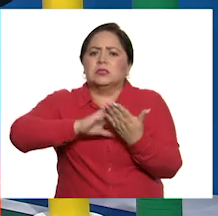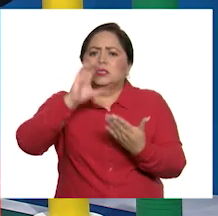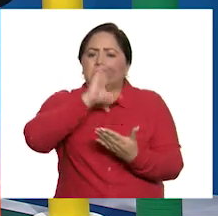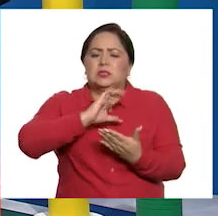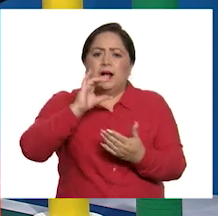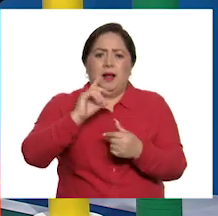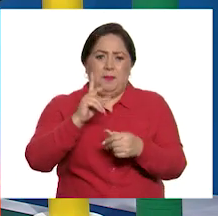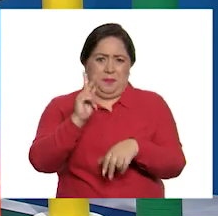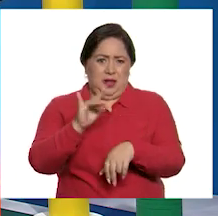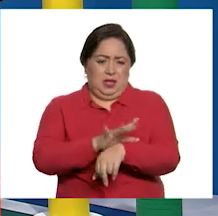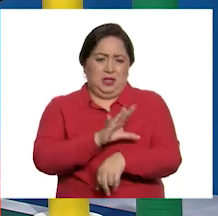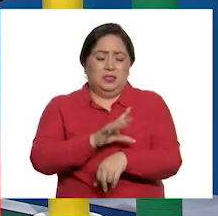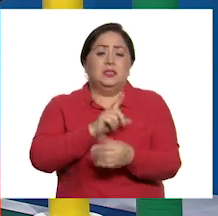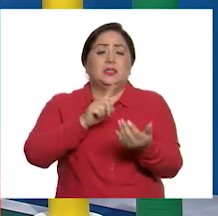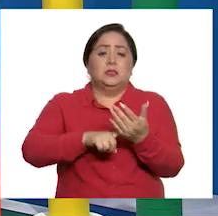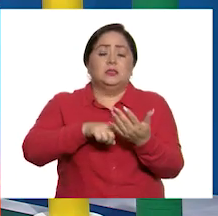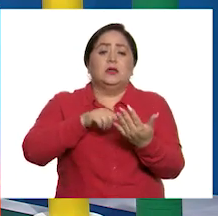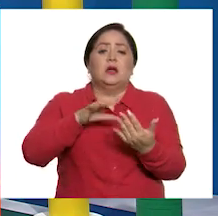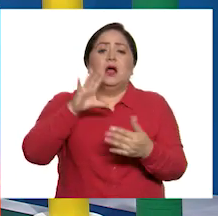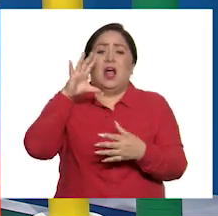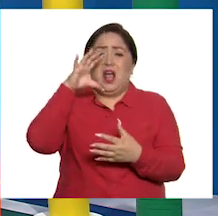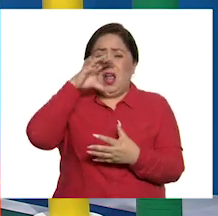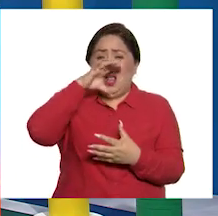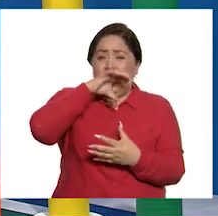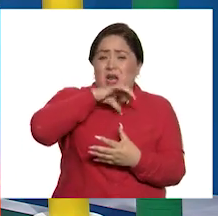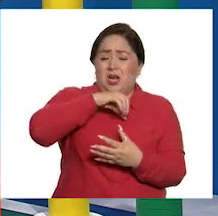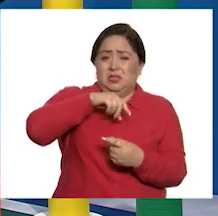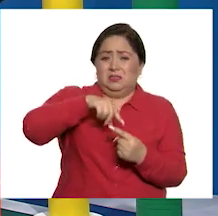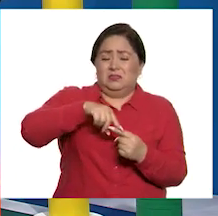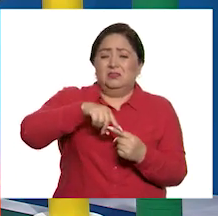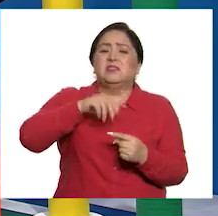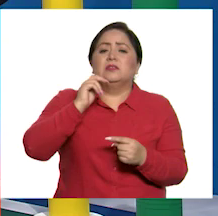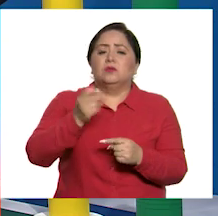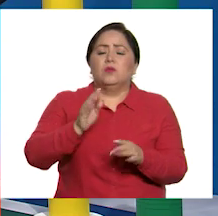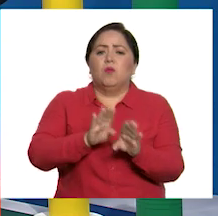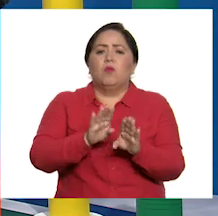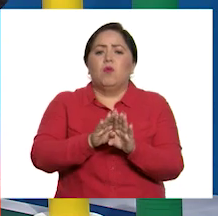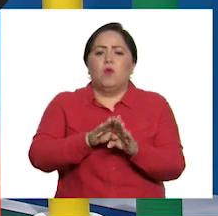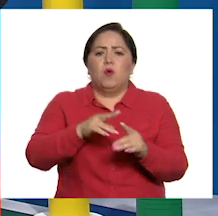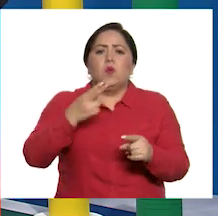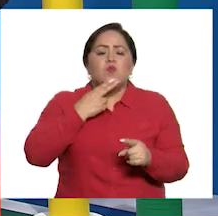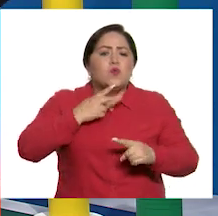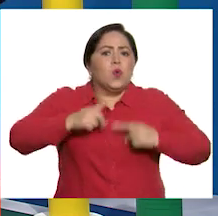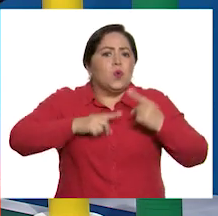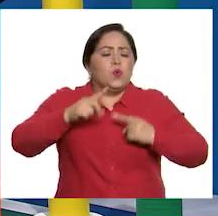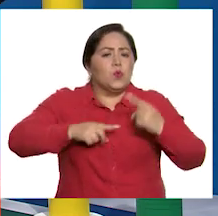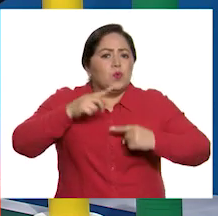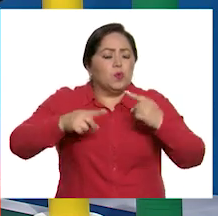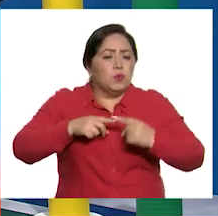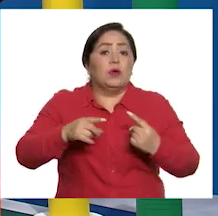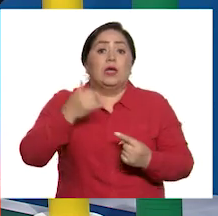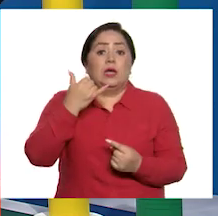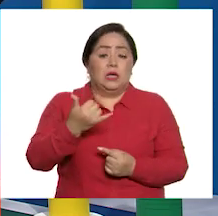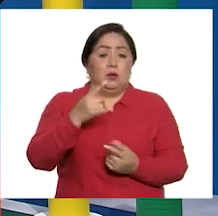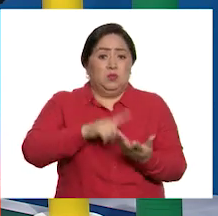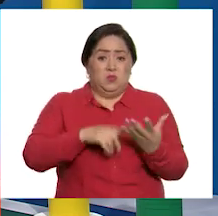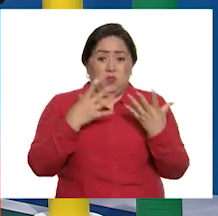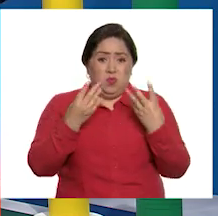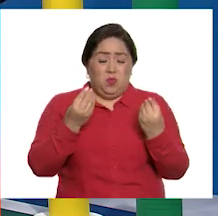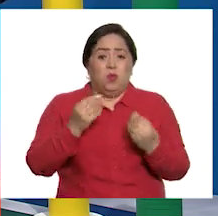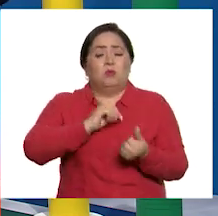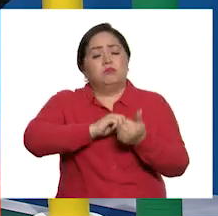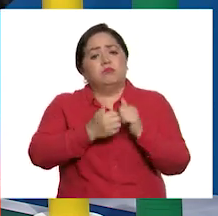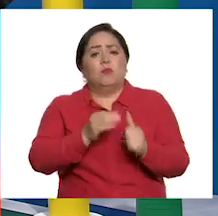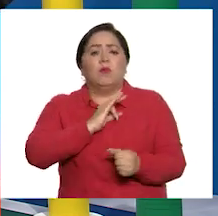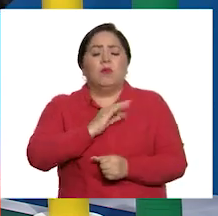la batería, su procesador, el calor, es un residuo o producto secundario de su uso. Y en exceso puede